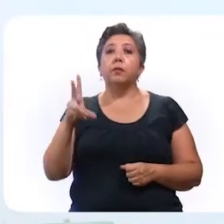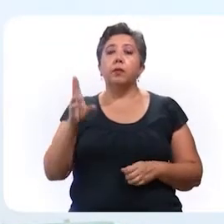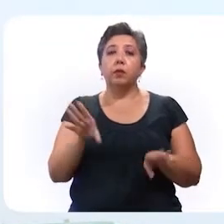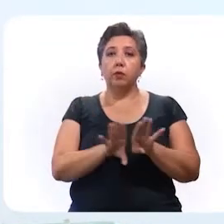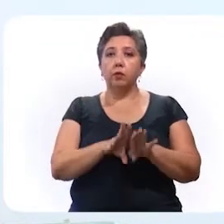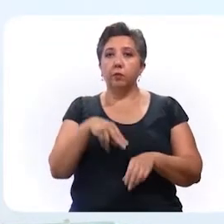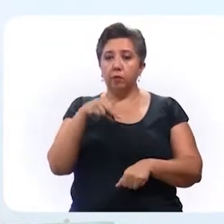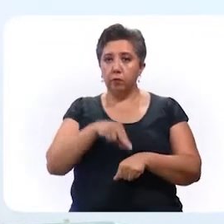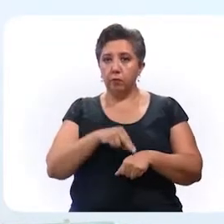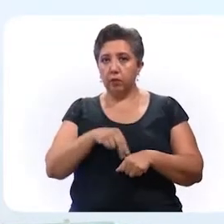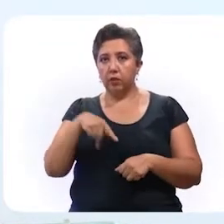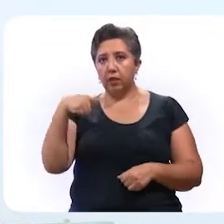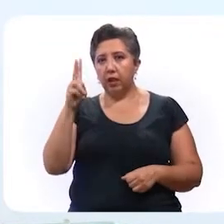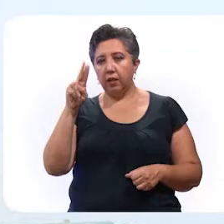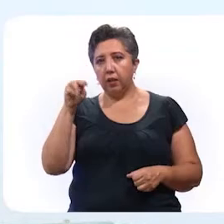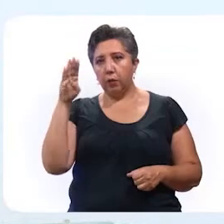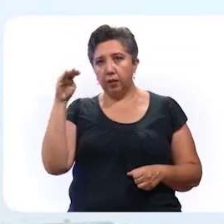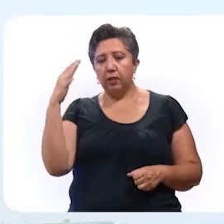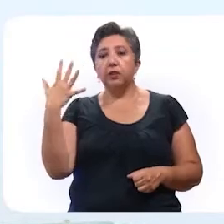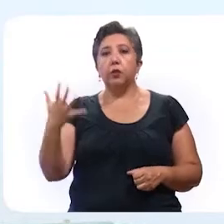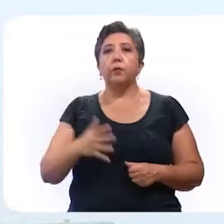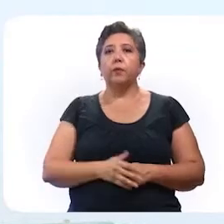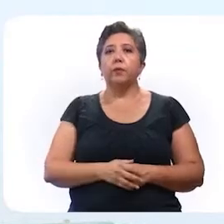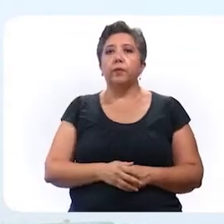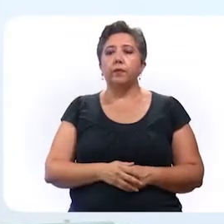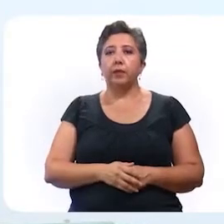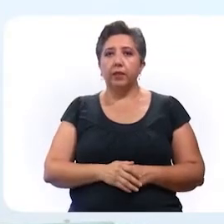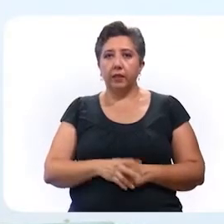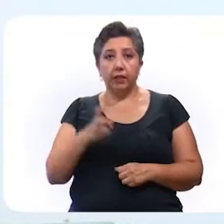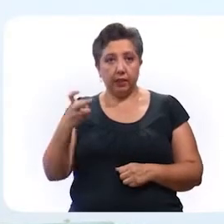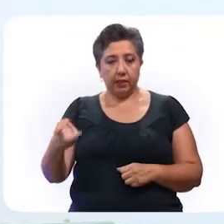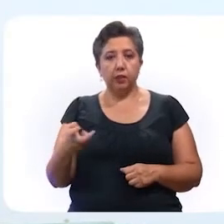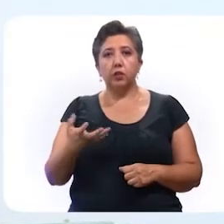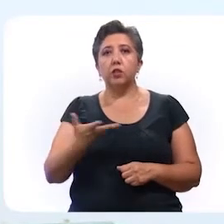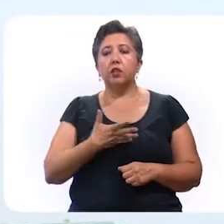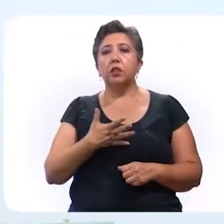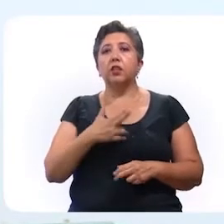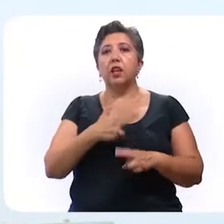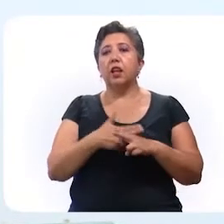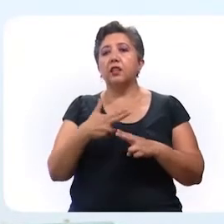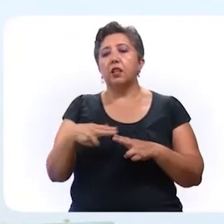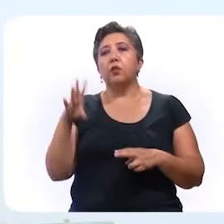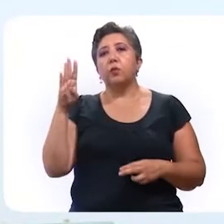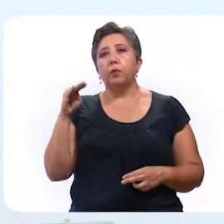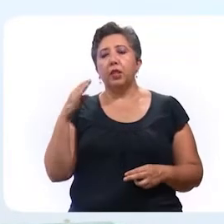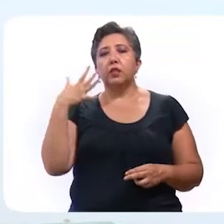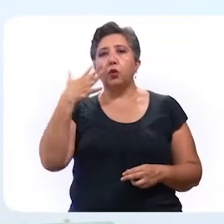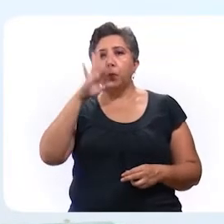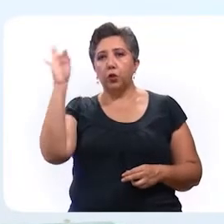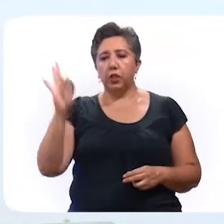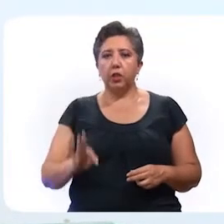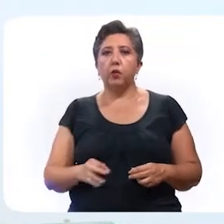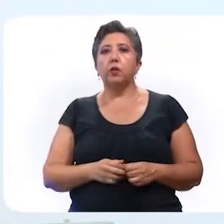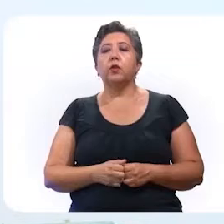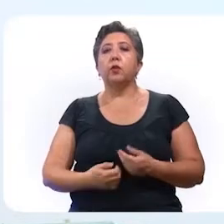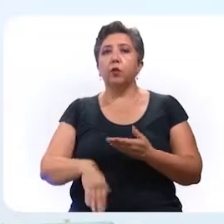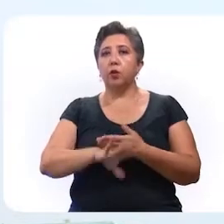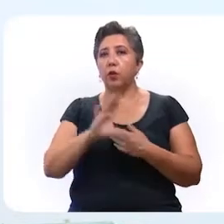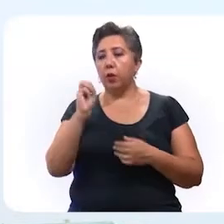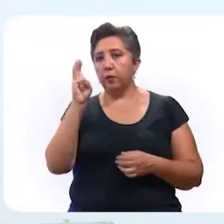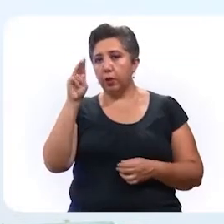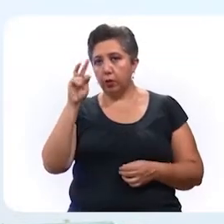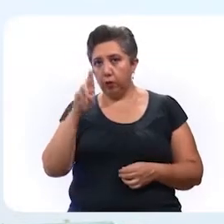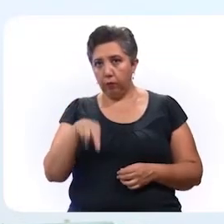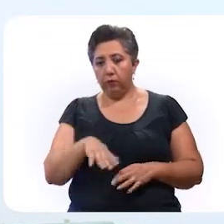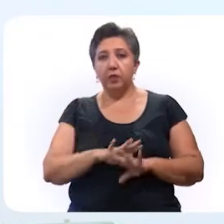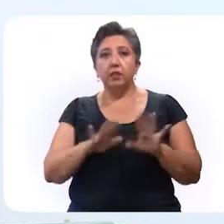tricapa o de uso grado médico como es el KN95, ya que estos tienen una cobertura hasta del 95%